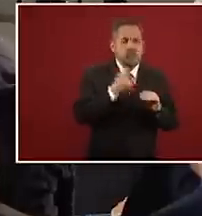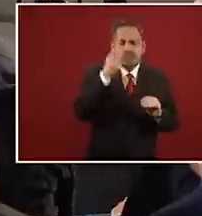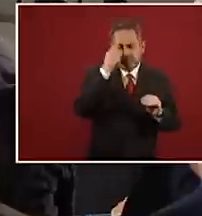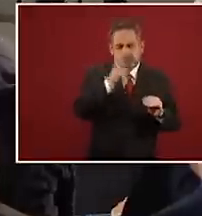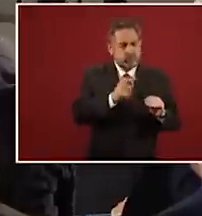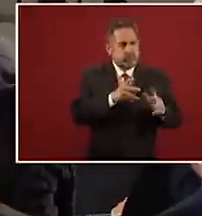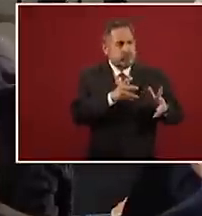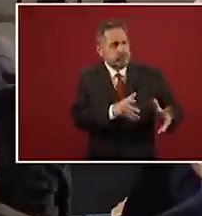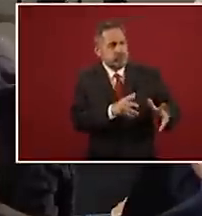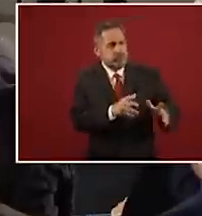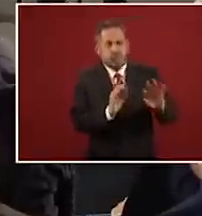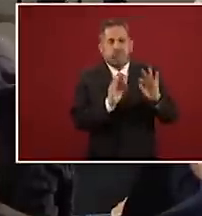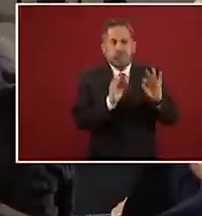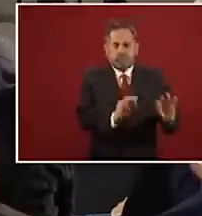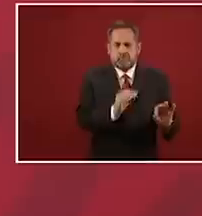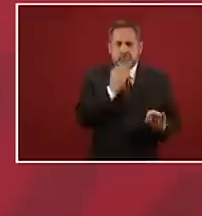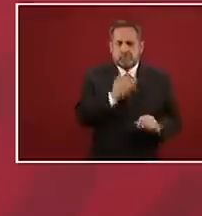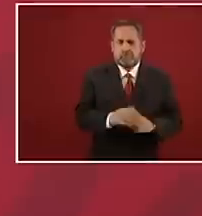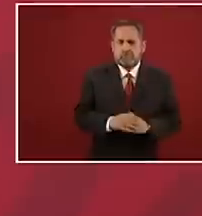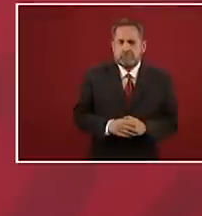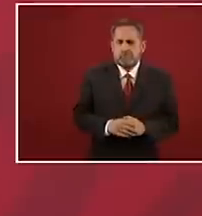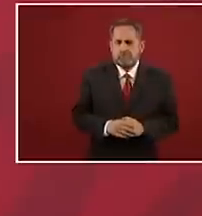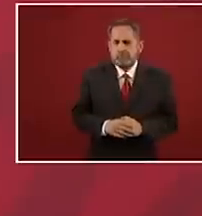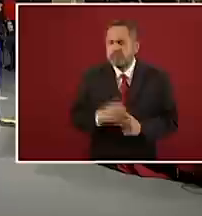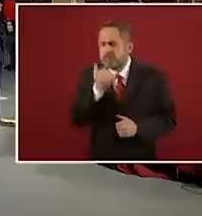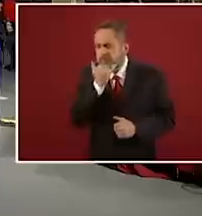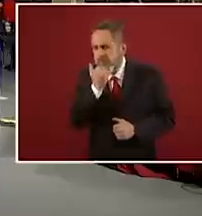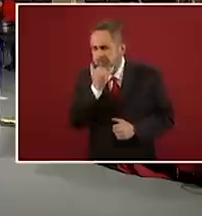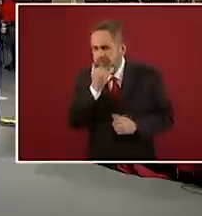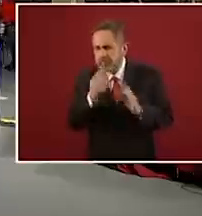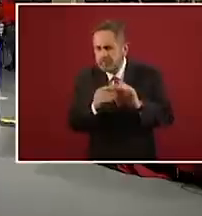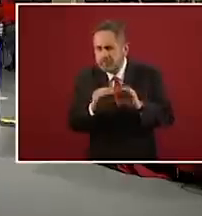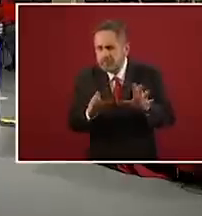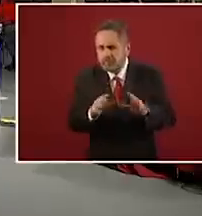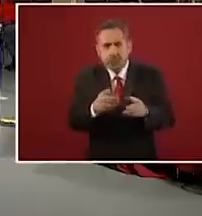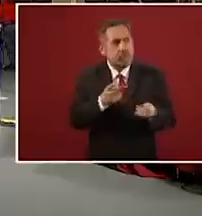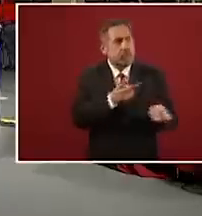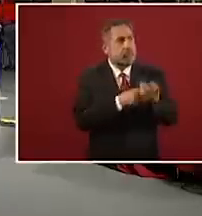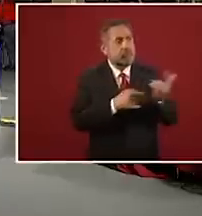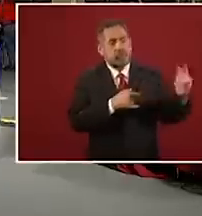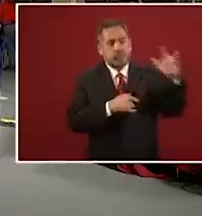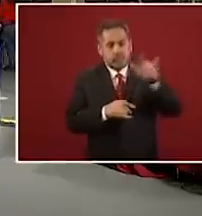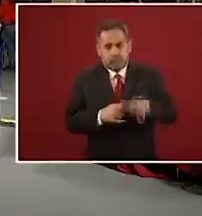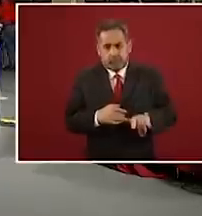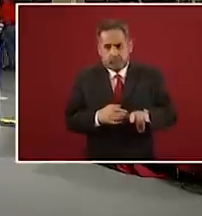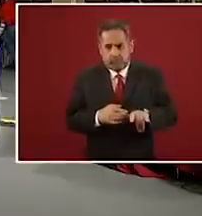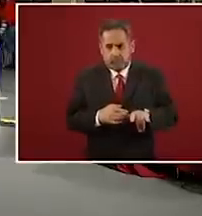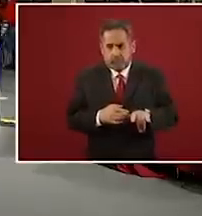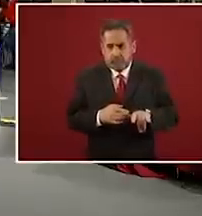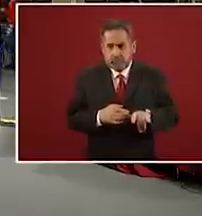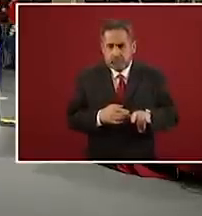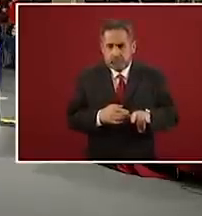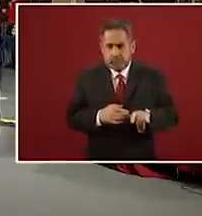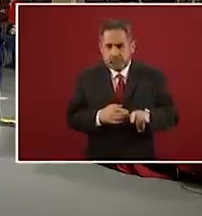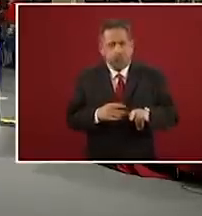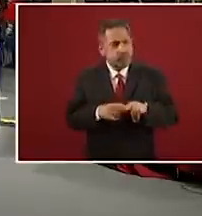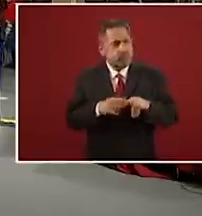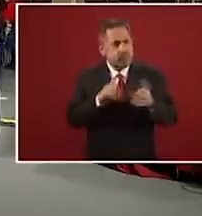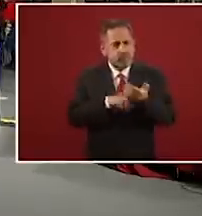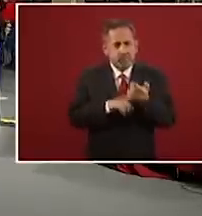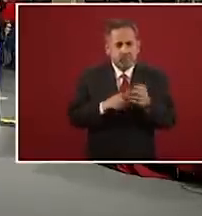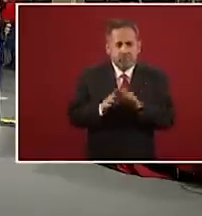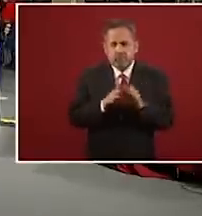mantenerlo en buen estado. Perdón, una aclaración. ¿Esto significa que ahora que va a estar en México va a tener que viajar a California periódicamente o algo